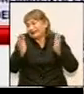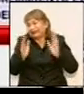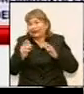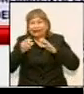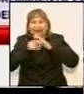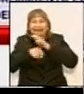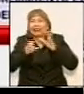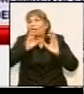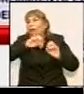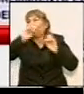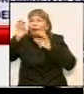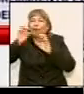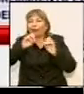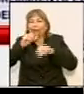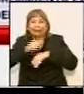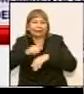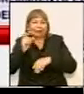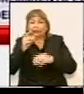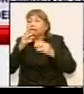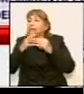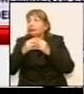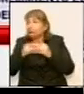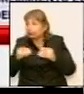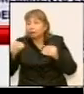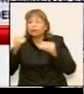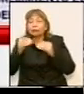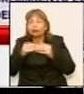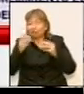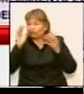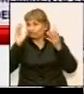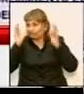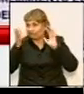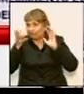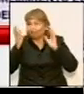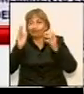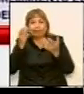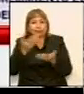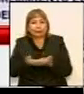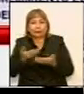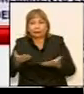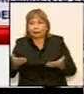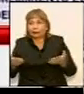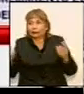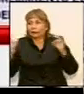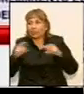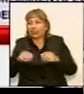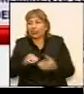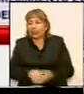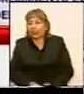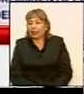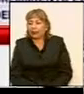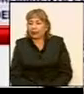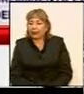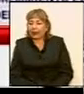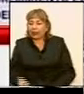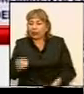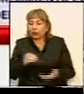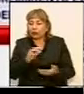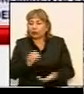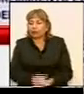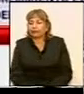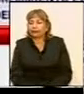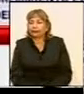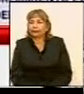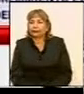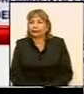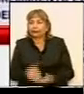mina, ¿ya? O sea, es un proceso productivo complejo, ¿ya? Y genera valor agregado en el término económico